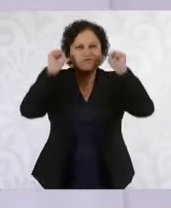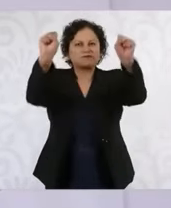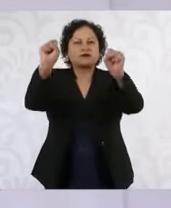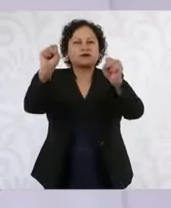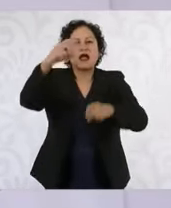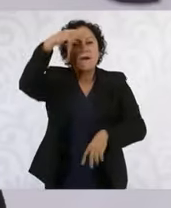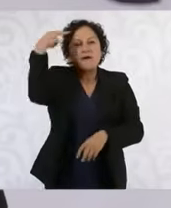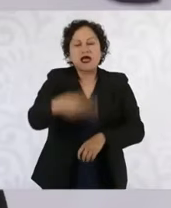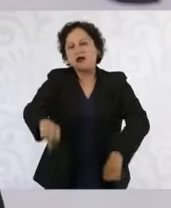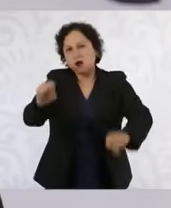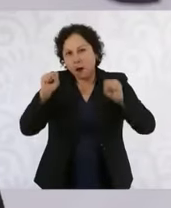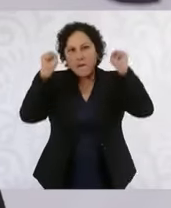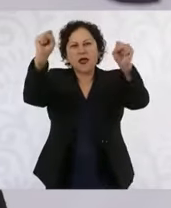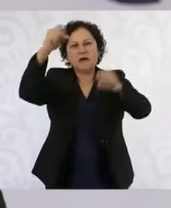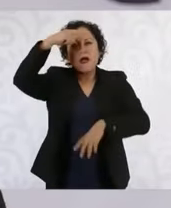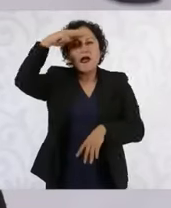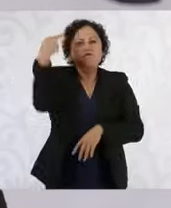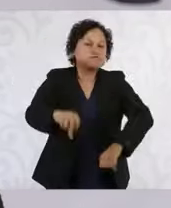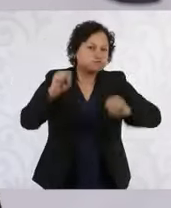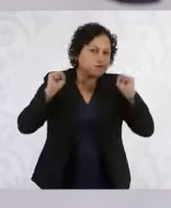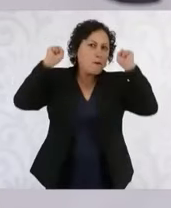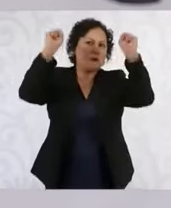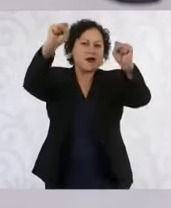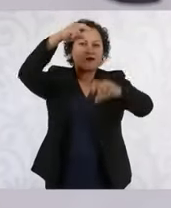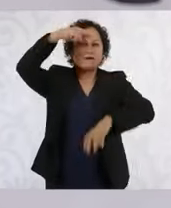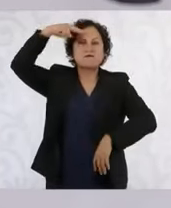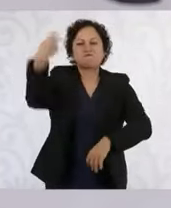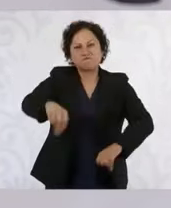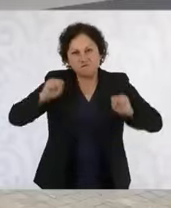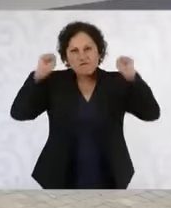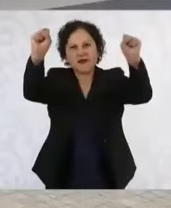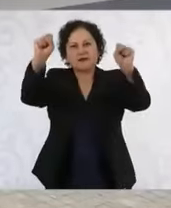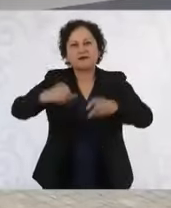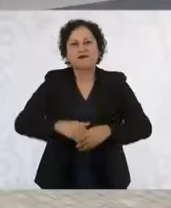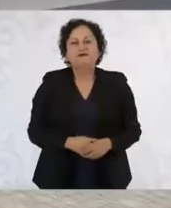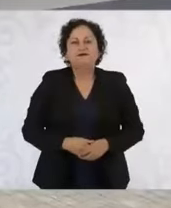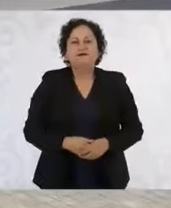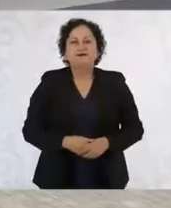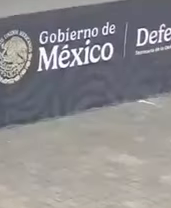México! ¡Que viva México! ¡Que viva México!